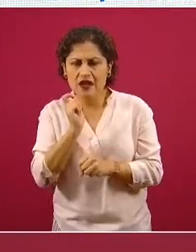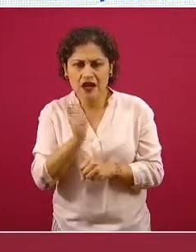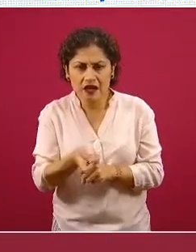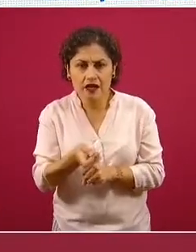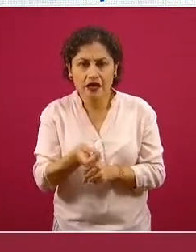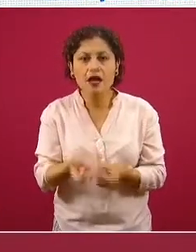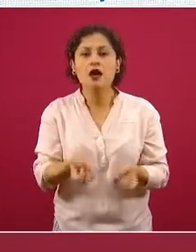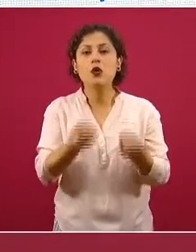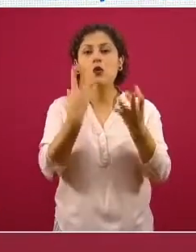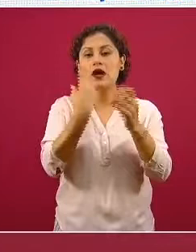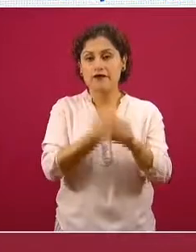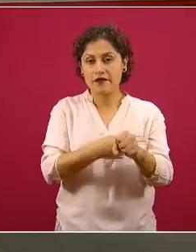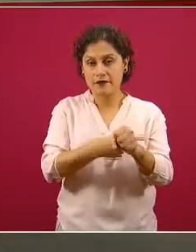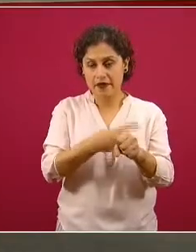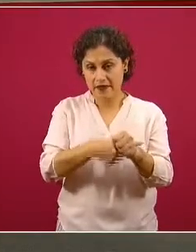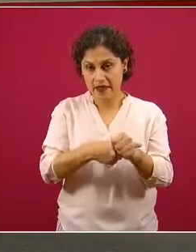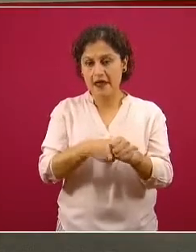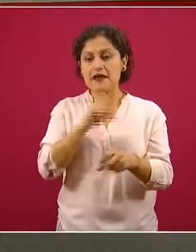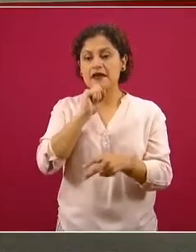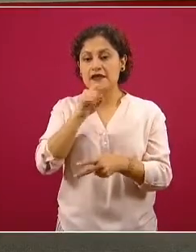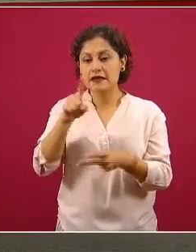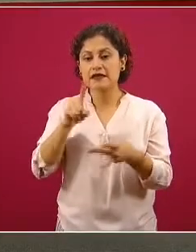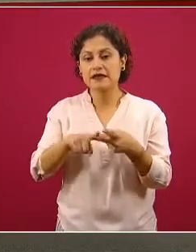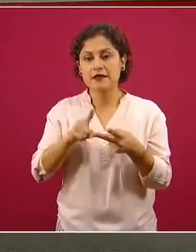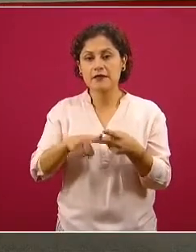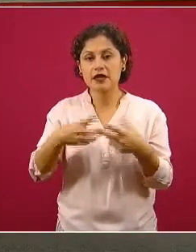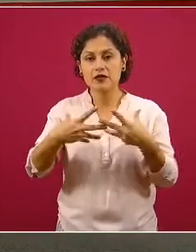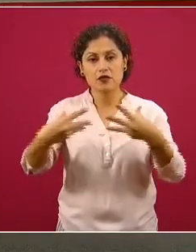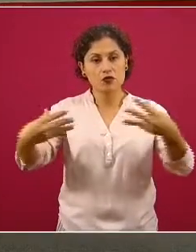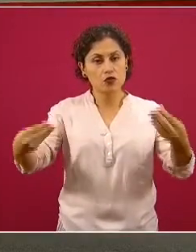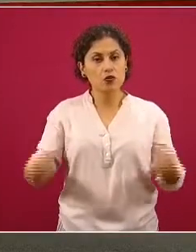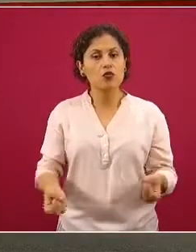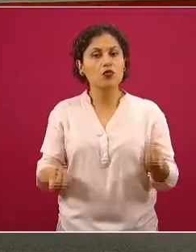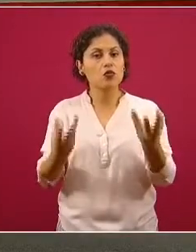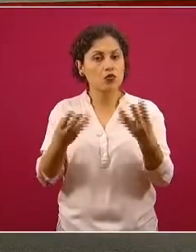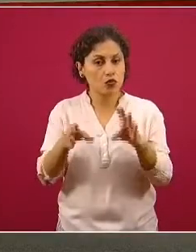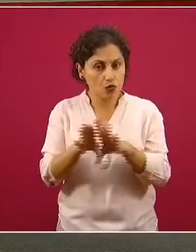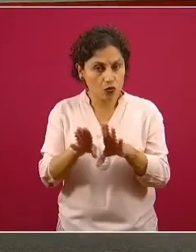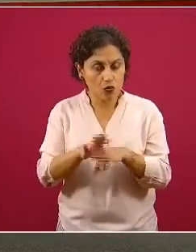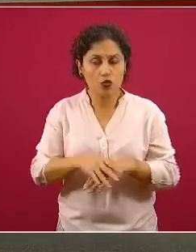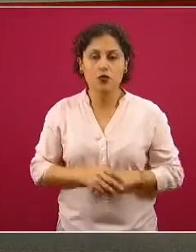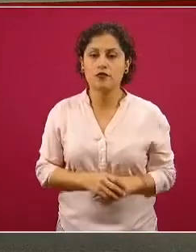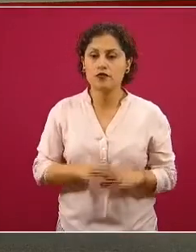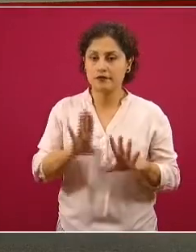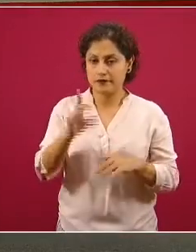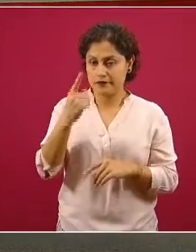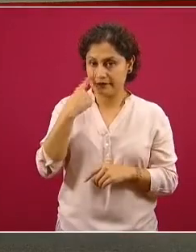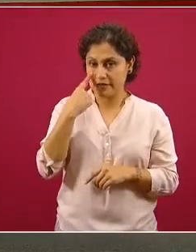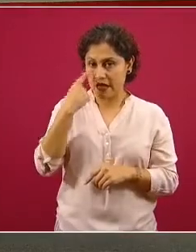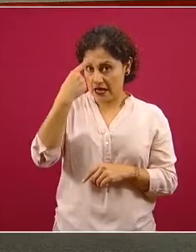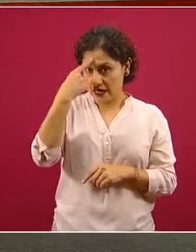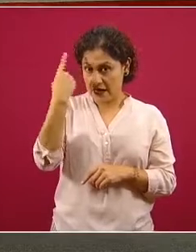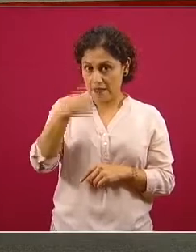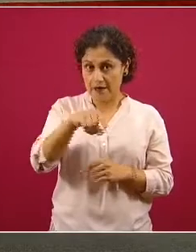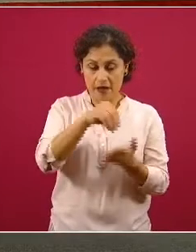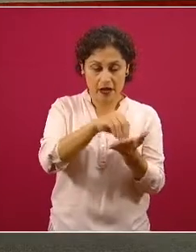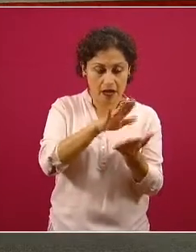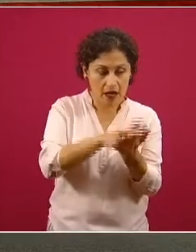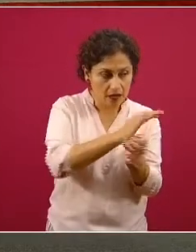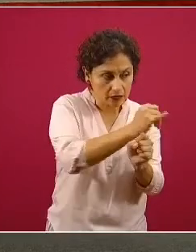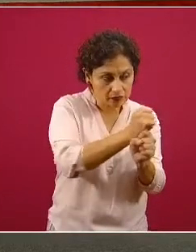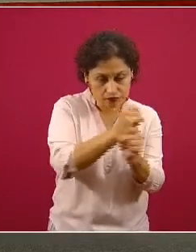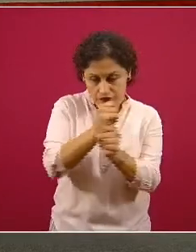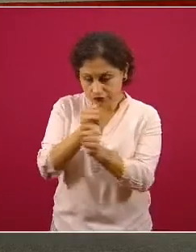importante. Para poder tener una documentación detallada de los casos, y de ahí sacamos, por ejemplo,